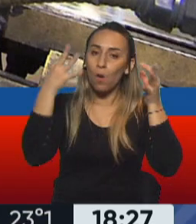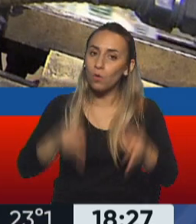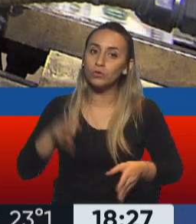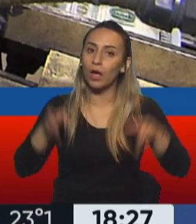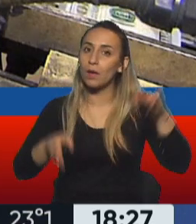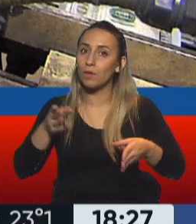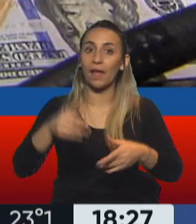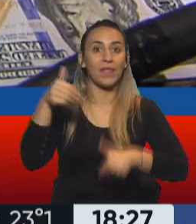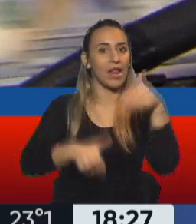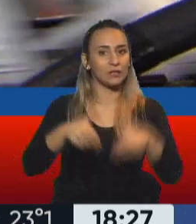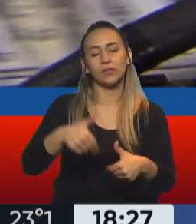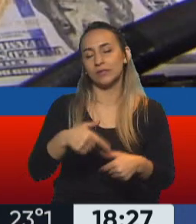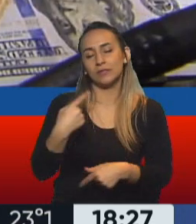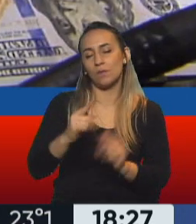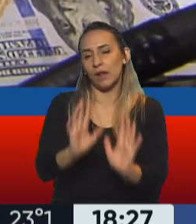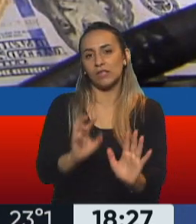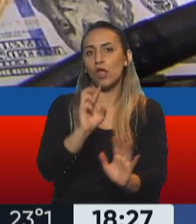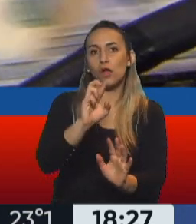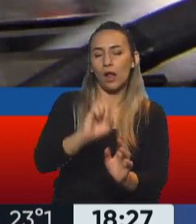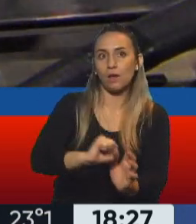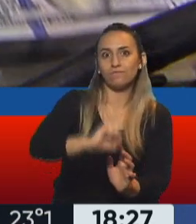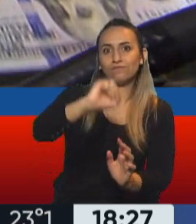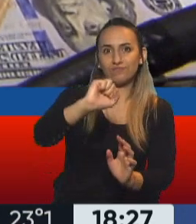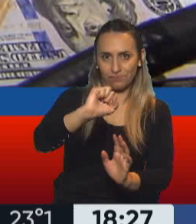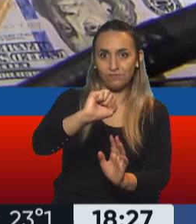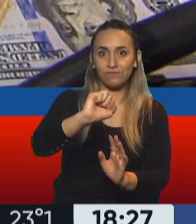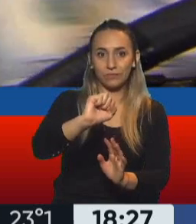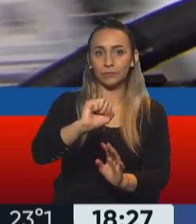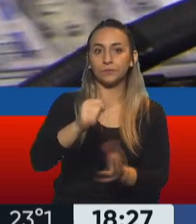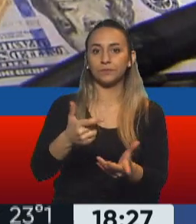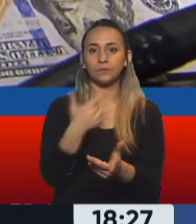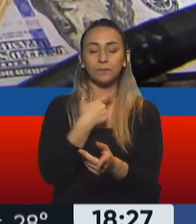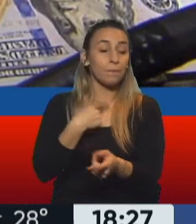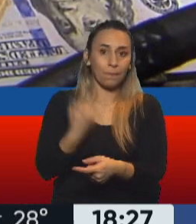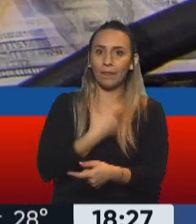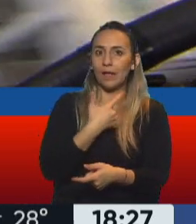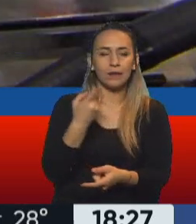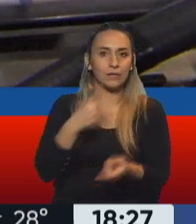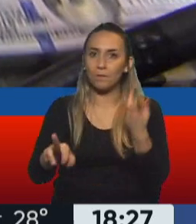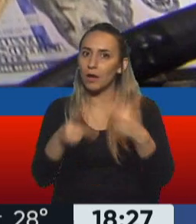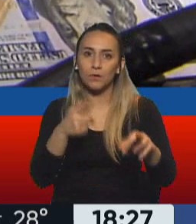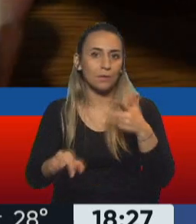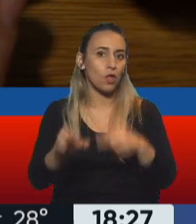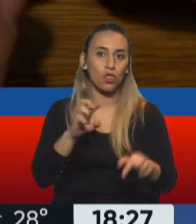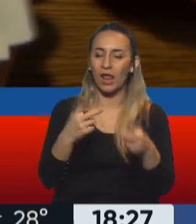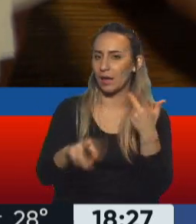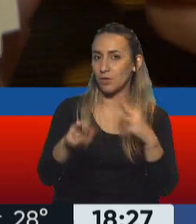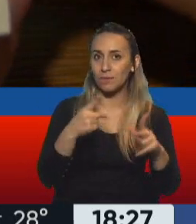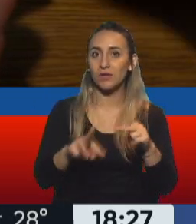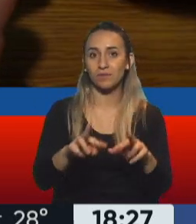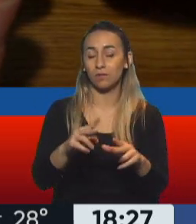donde suele pasar esto, esta presión dolarizadora, digamos, esta presión de querer dolarizarse suele estar y bueno, suele incrementar la